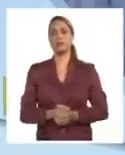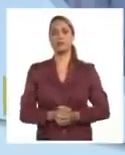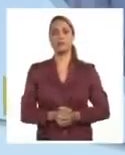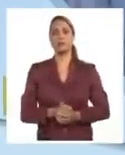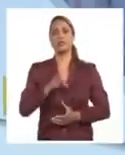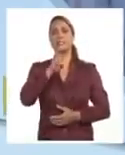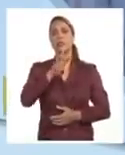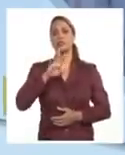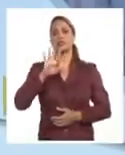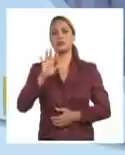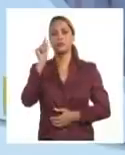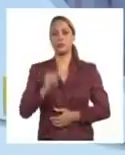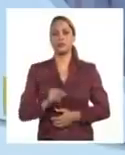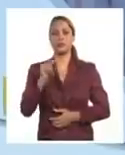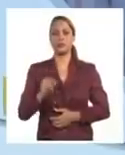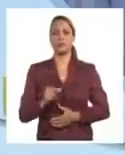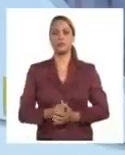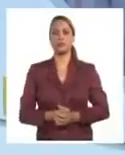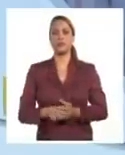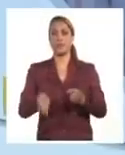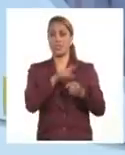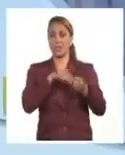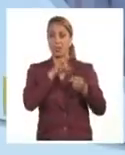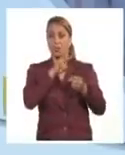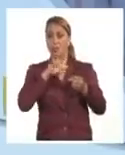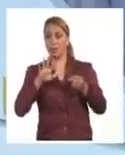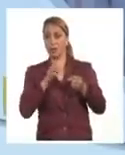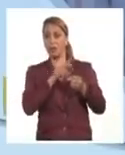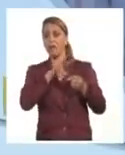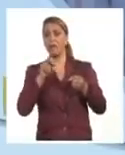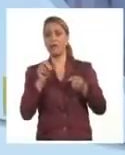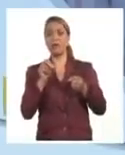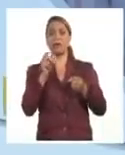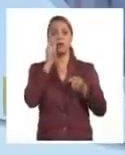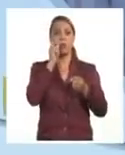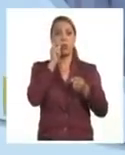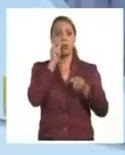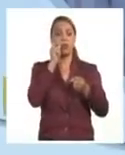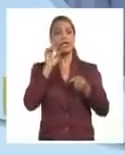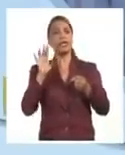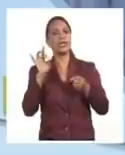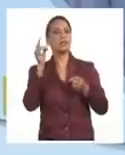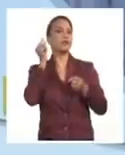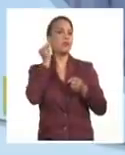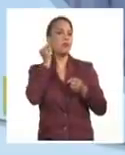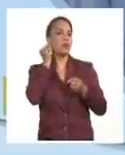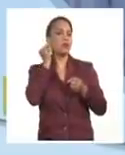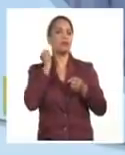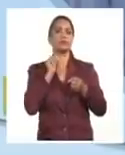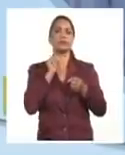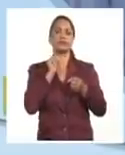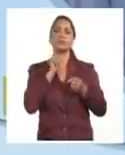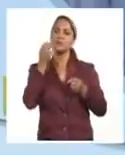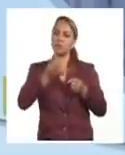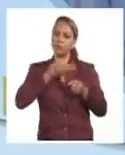con 35 personas. De ellas, 20 masculinos, 15 femeninos. Como